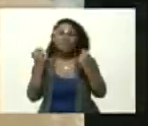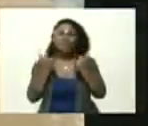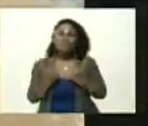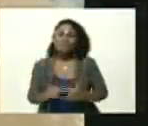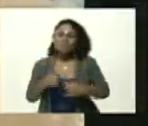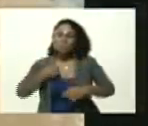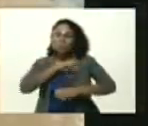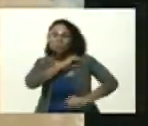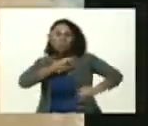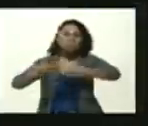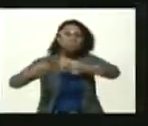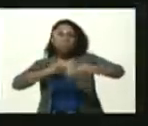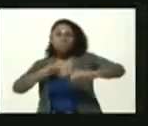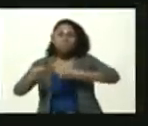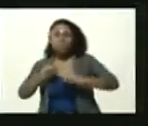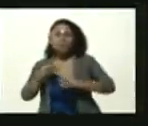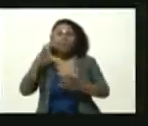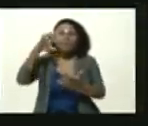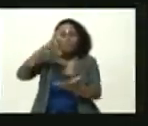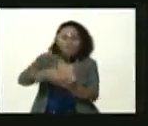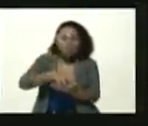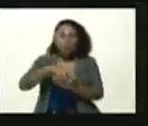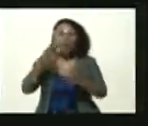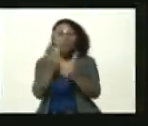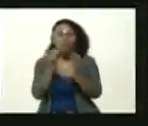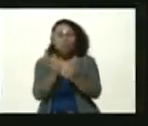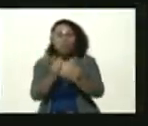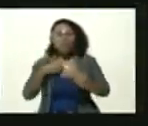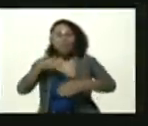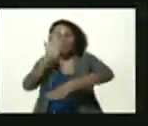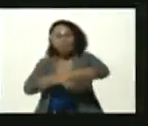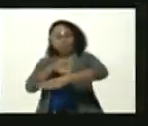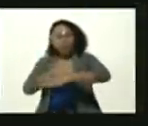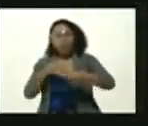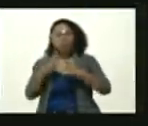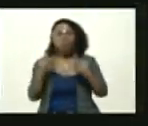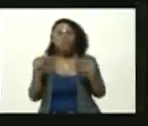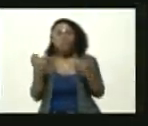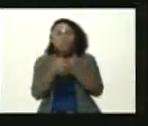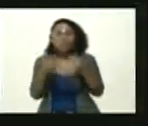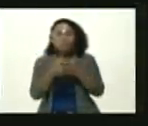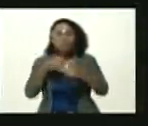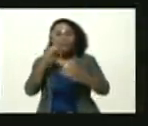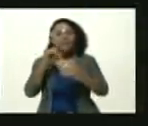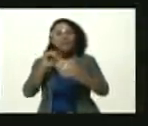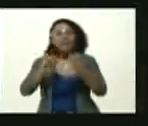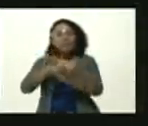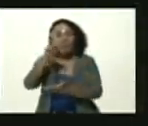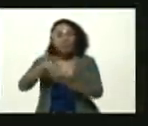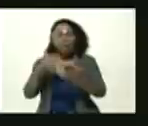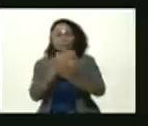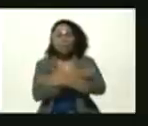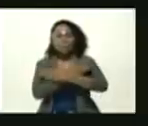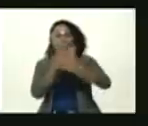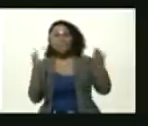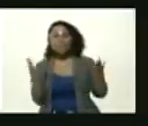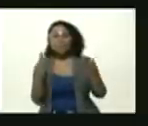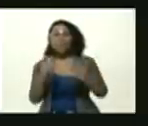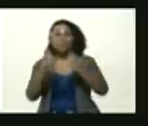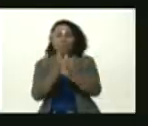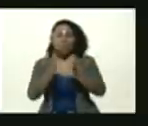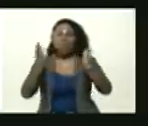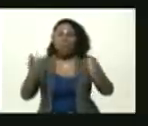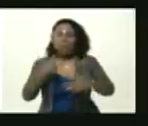actuado a través de la Corporación del Estado Anzoátegui y la Alcaldía de Barcelona y los entes nacionales. Hemos dispuesto en una de las grandes bases